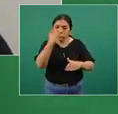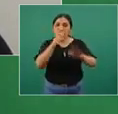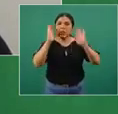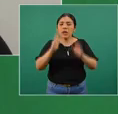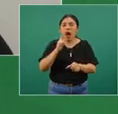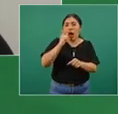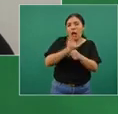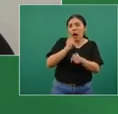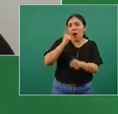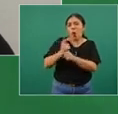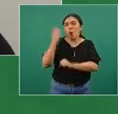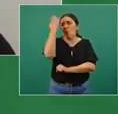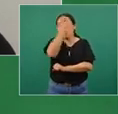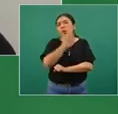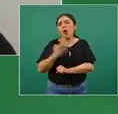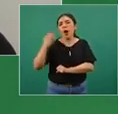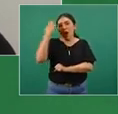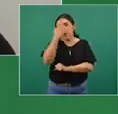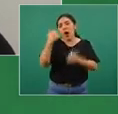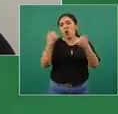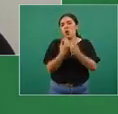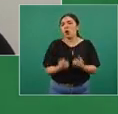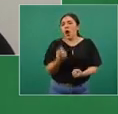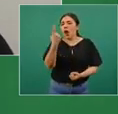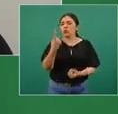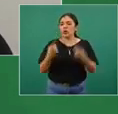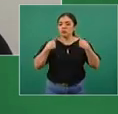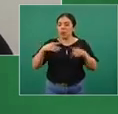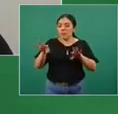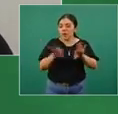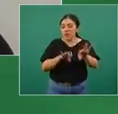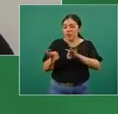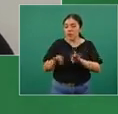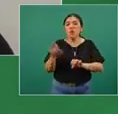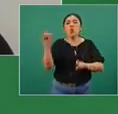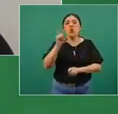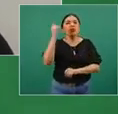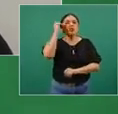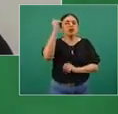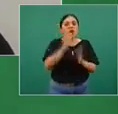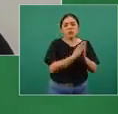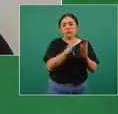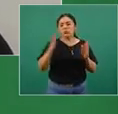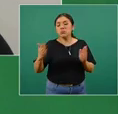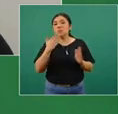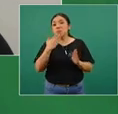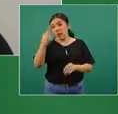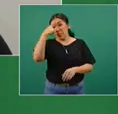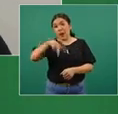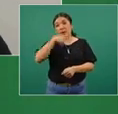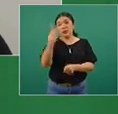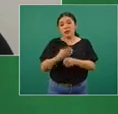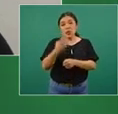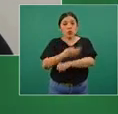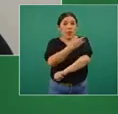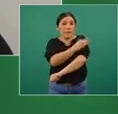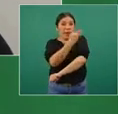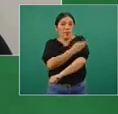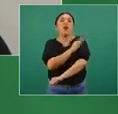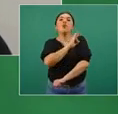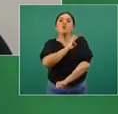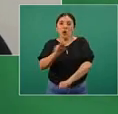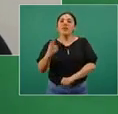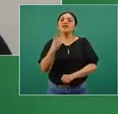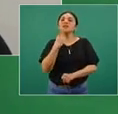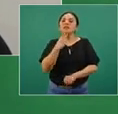evidenciado por los diferentes ensayos clínicos de las farmacéuticas, de cuándo es la mejor oportunidad de que una segunda dosis produzca,